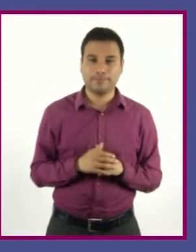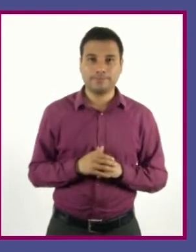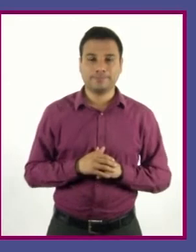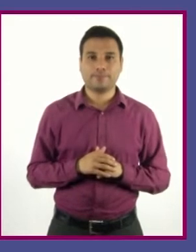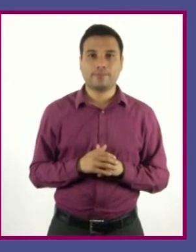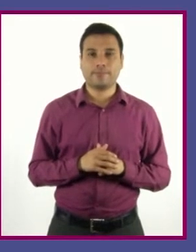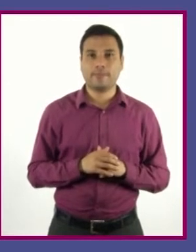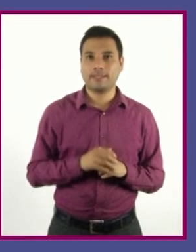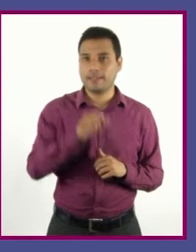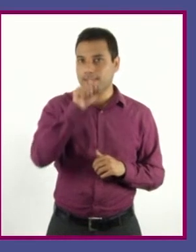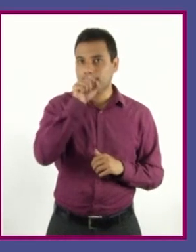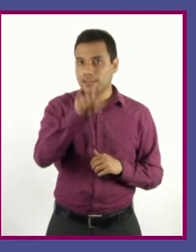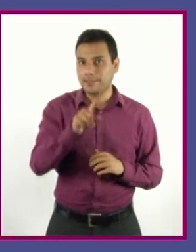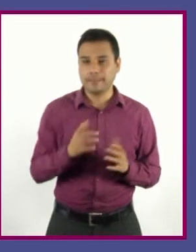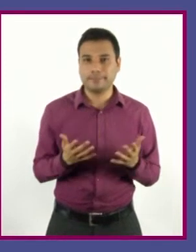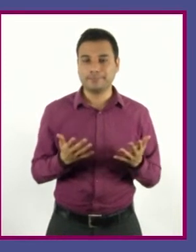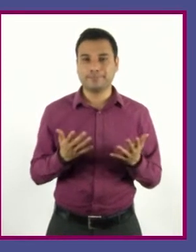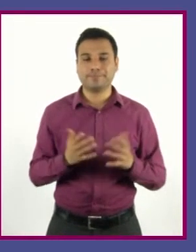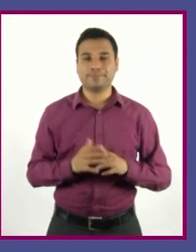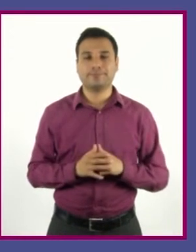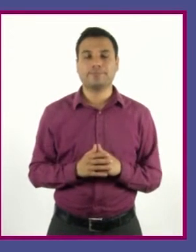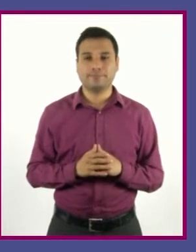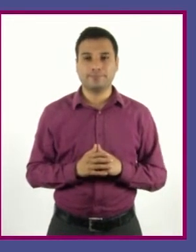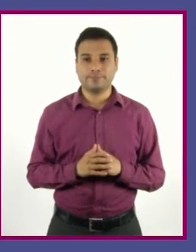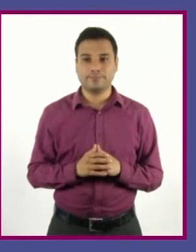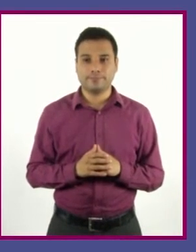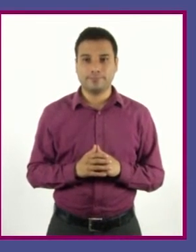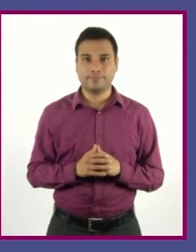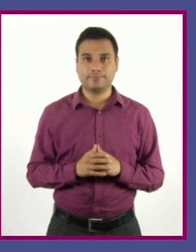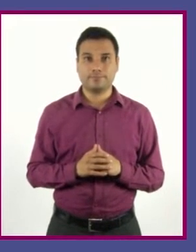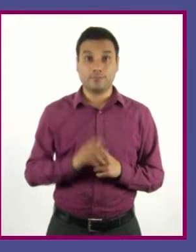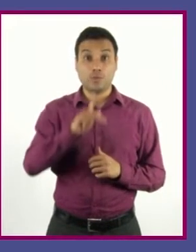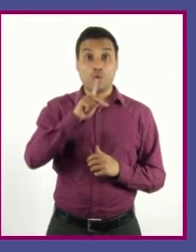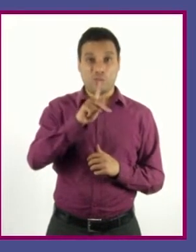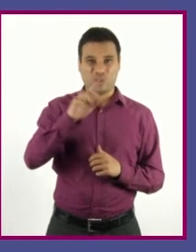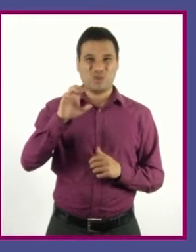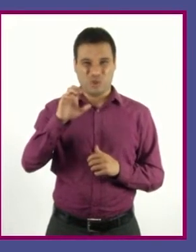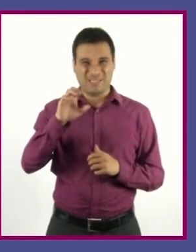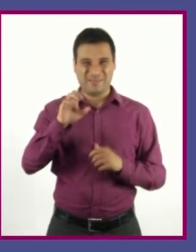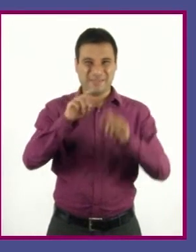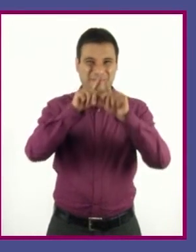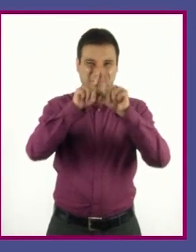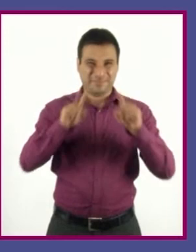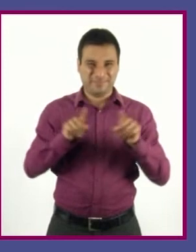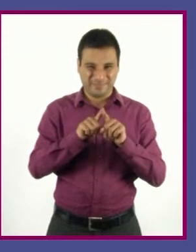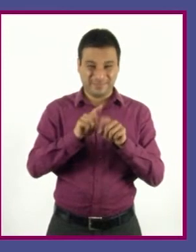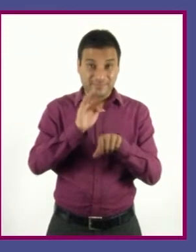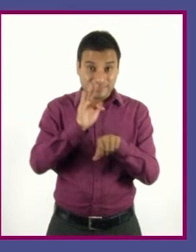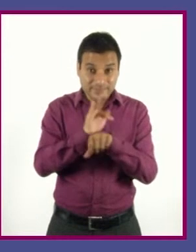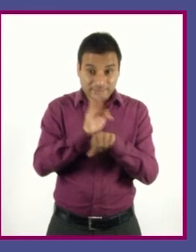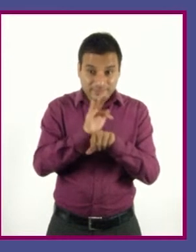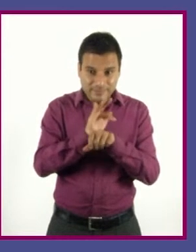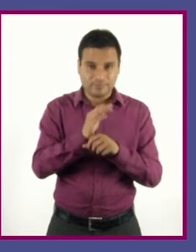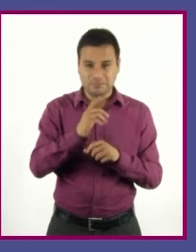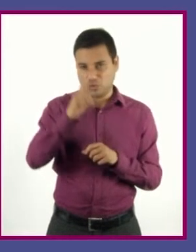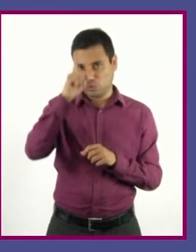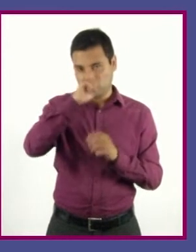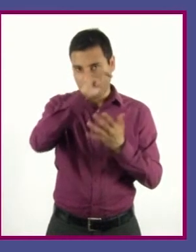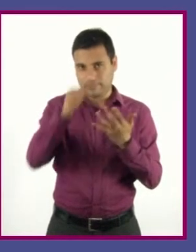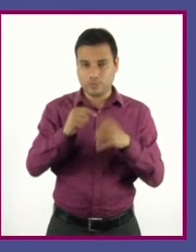Hay que seguir las medidas que nos da esta protección civil, que son tener